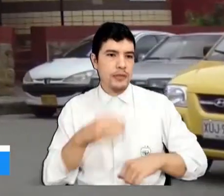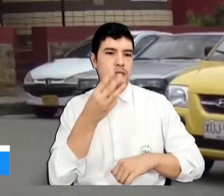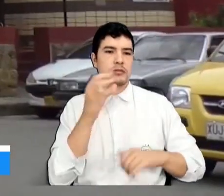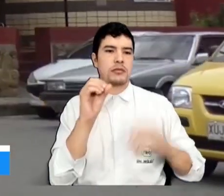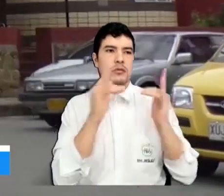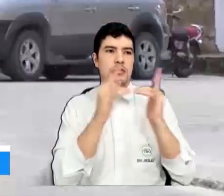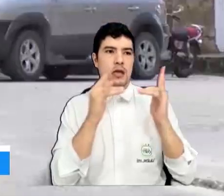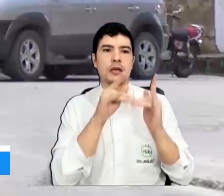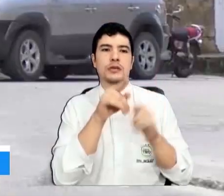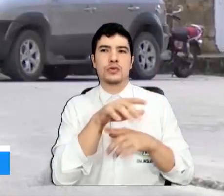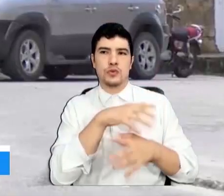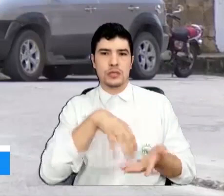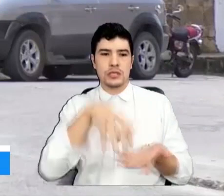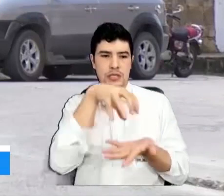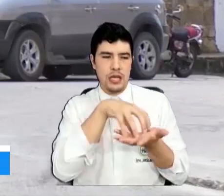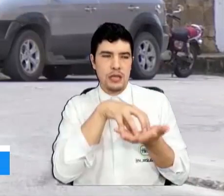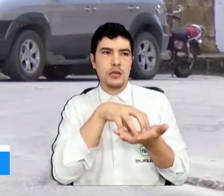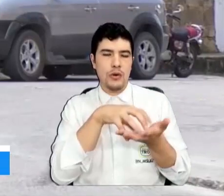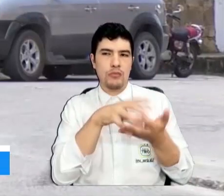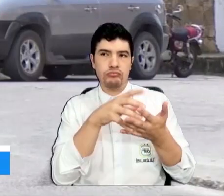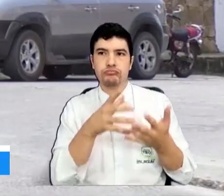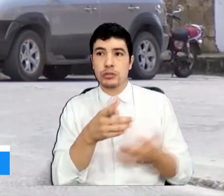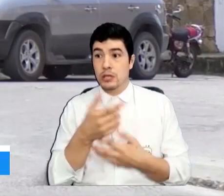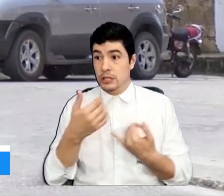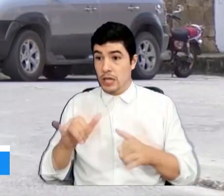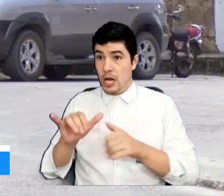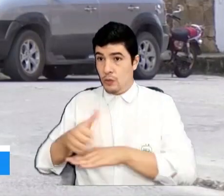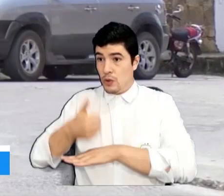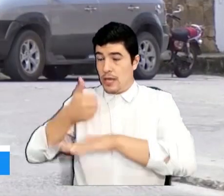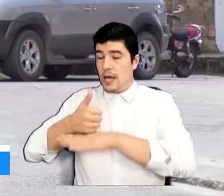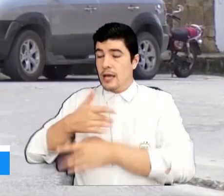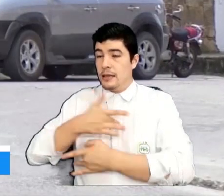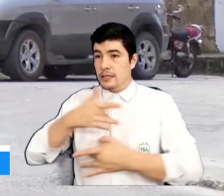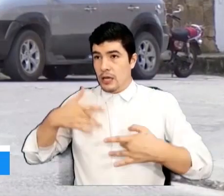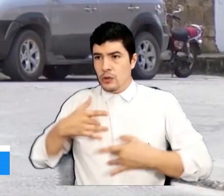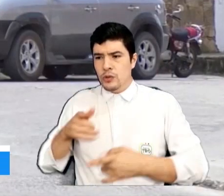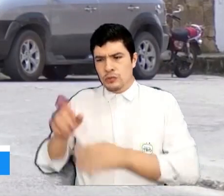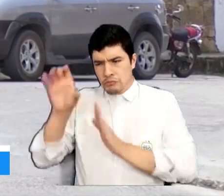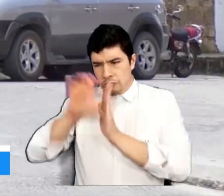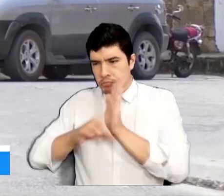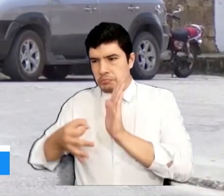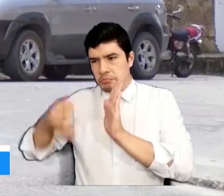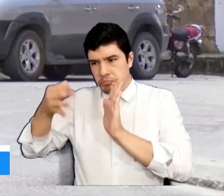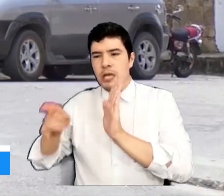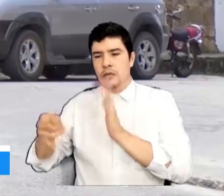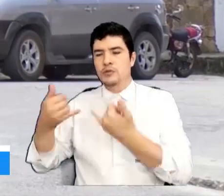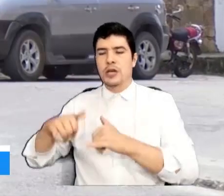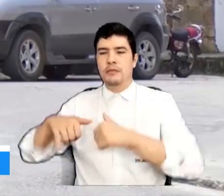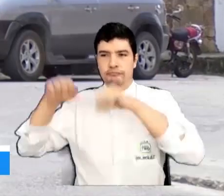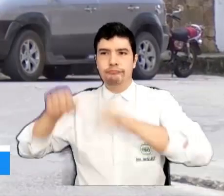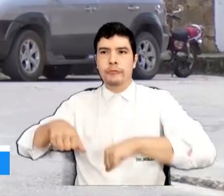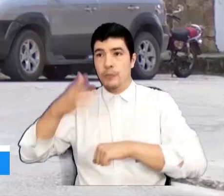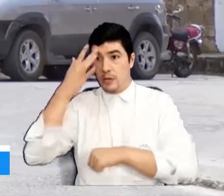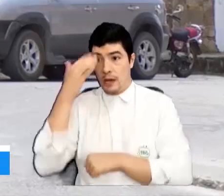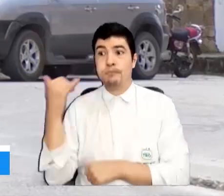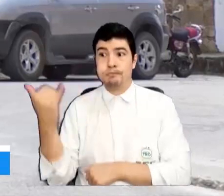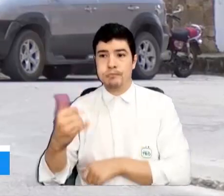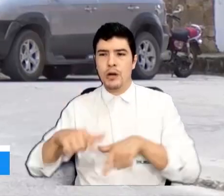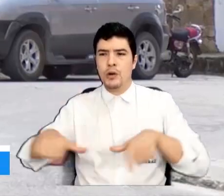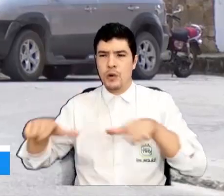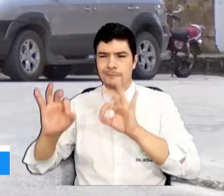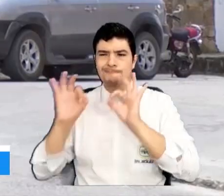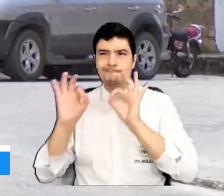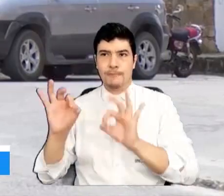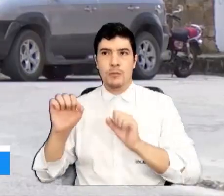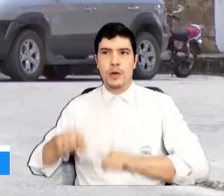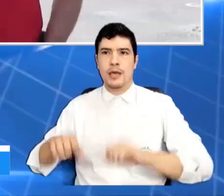de estos casos. Teniendo en cuenta que el hospital es regional, este centro recibirá pacientes de los diferentes municipios de la provincia